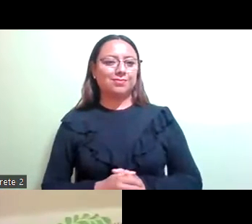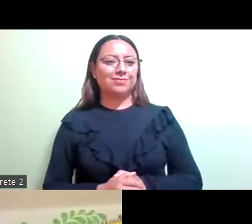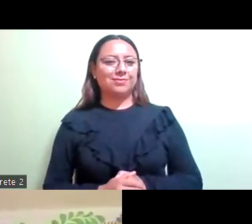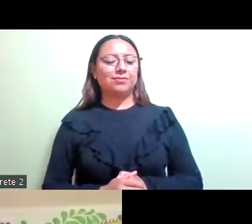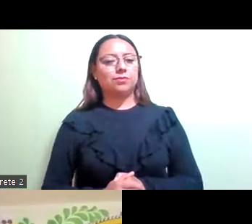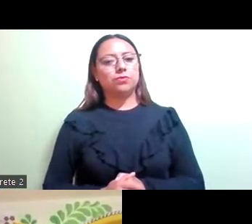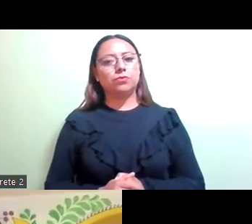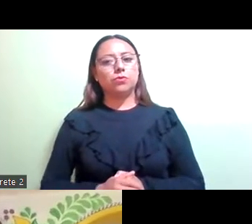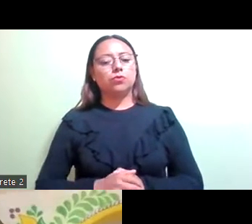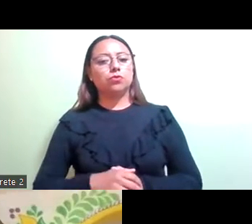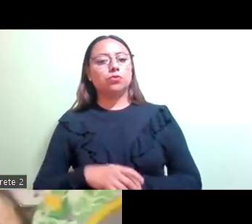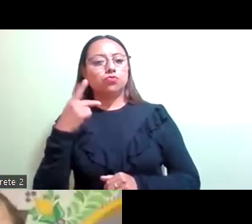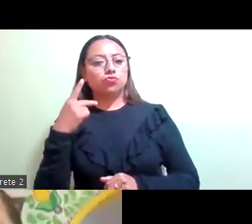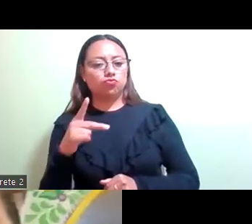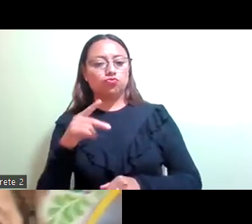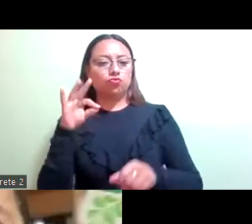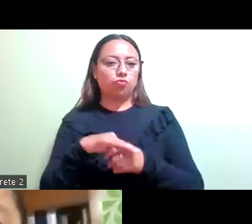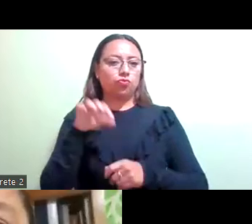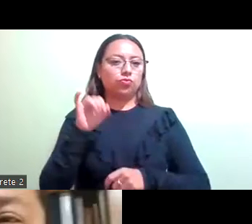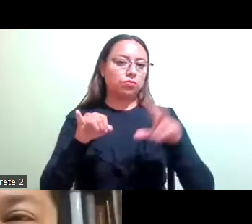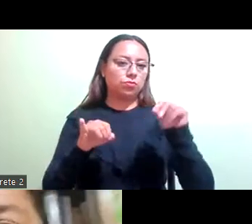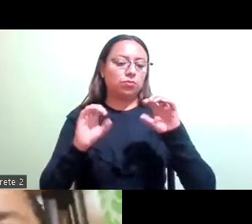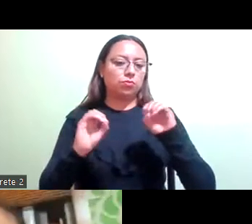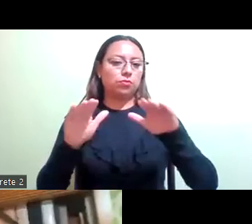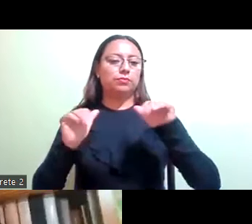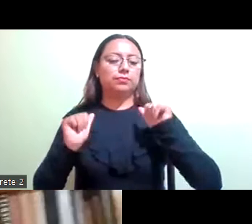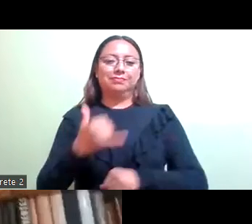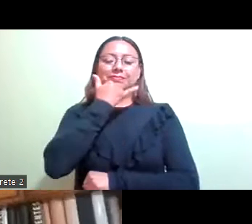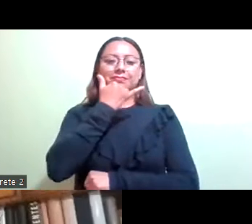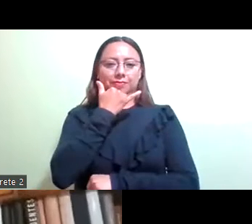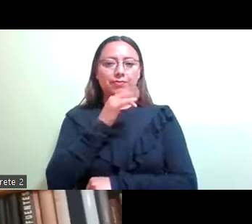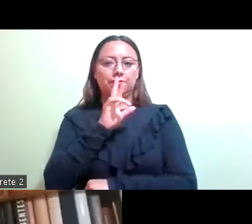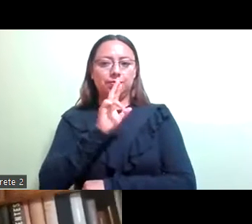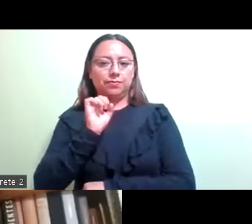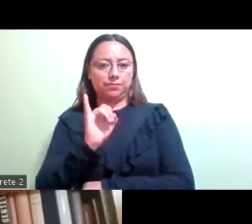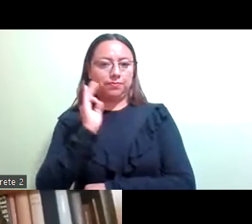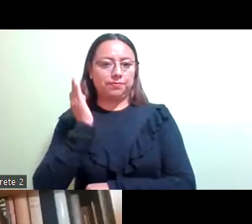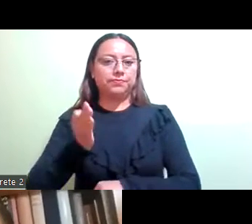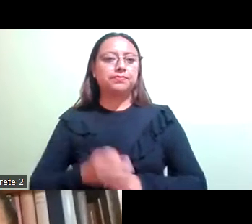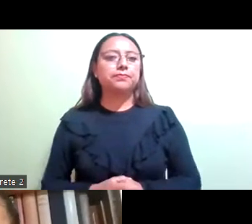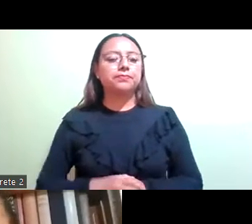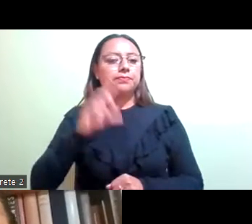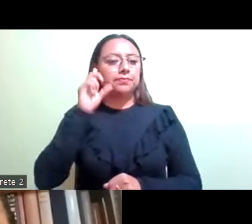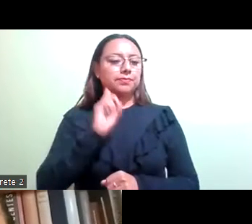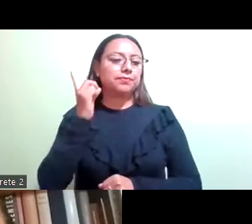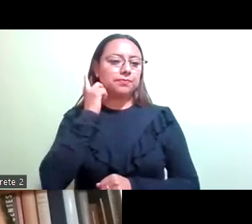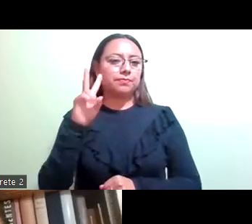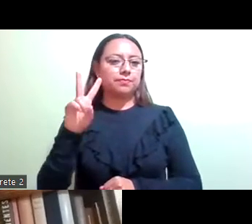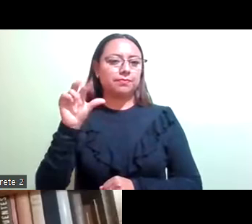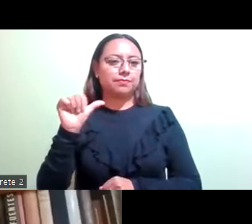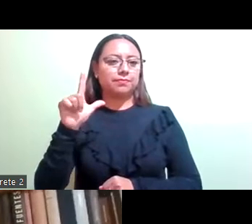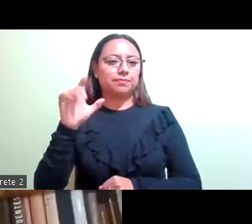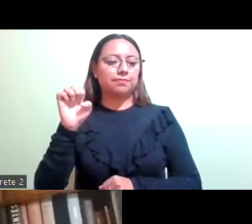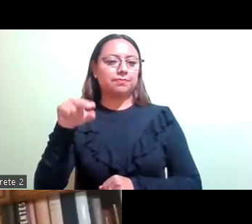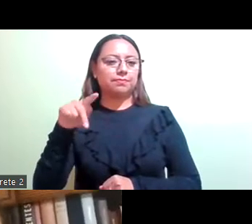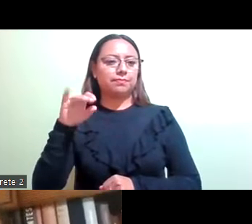Es a favor, en contra, en abstención, diputado. A favor, perdón. Gracias. Diputada Valentina Valias Batres